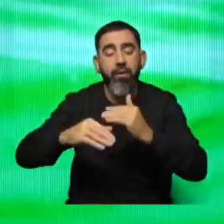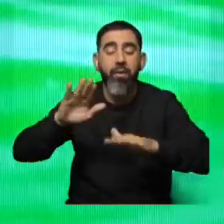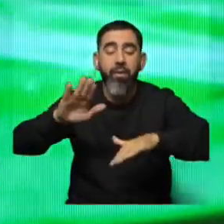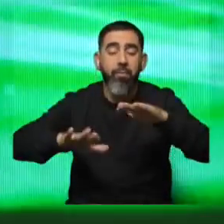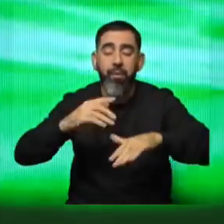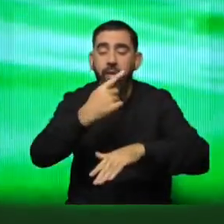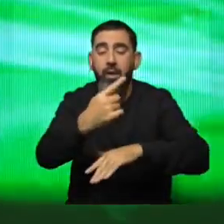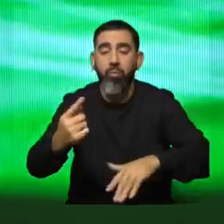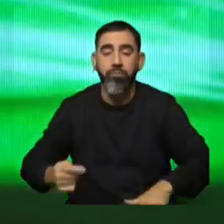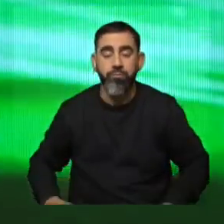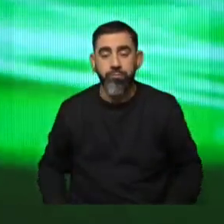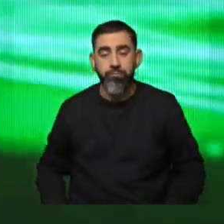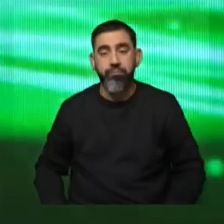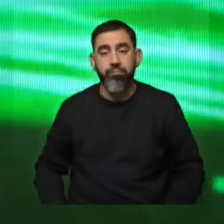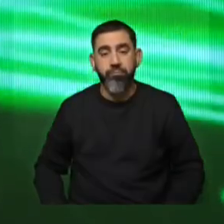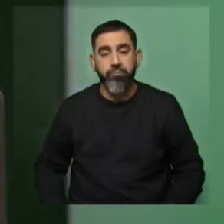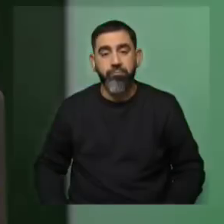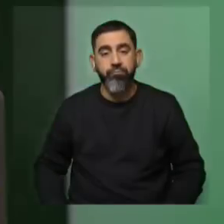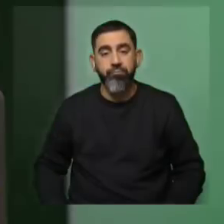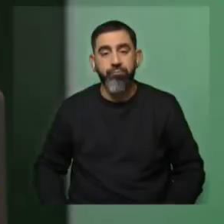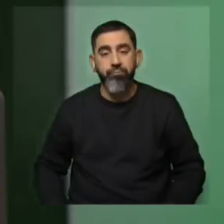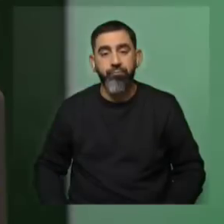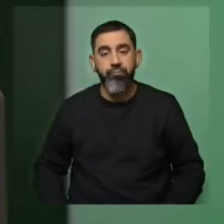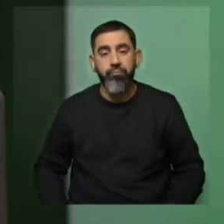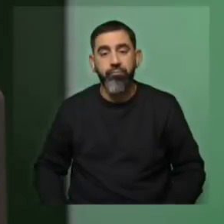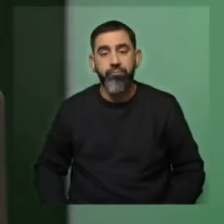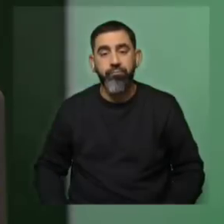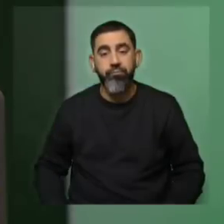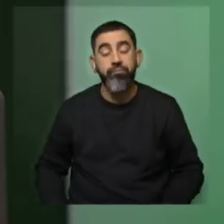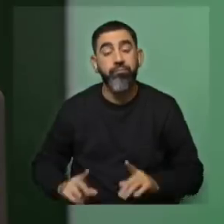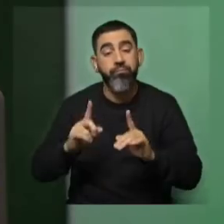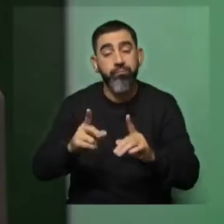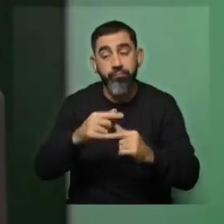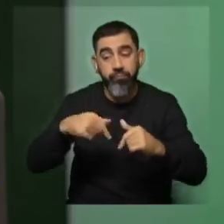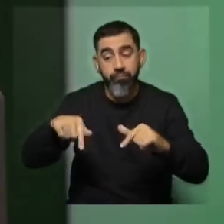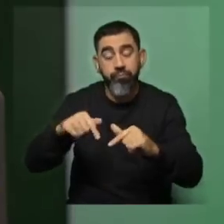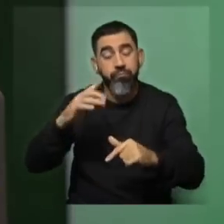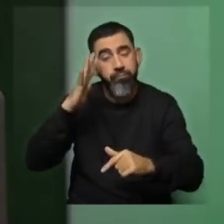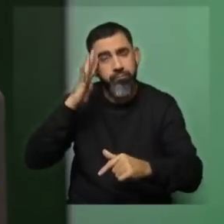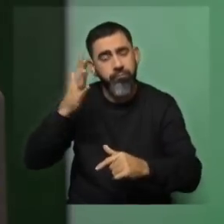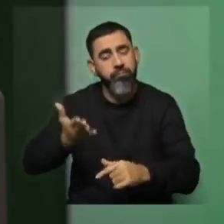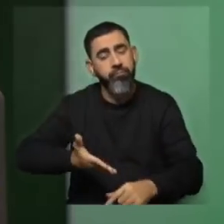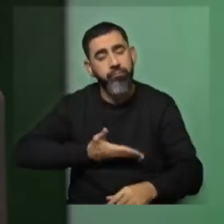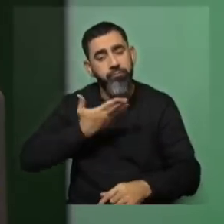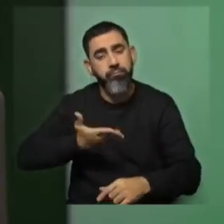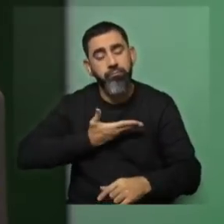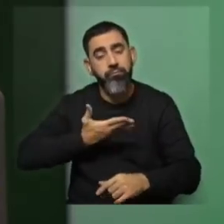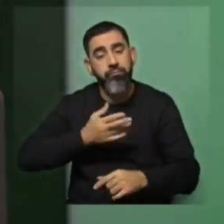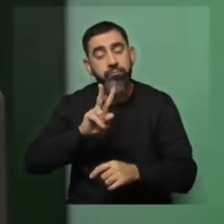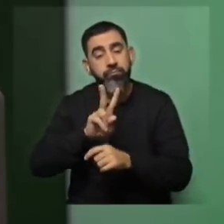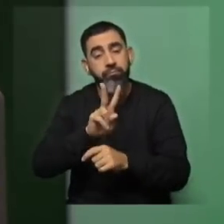con esto que digo no bueno en eso también ustedes han trabajado pienso en el reclamo de La